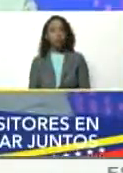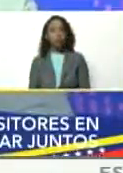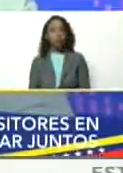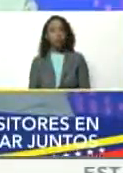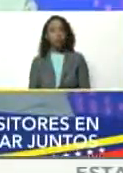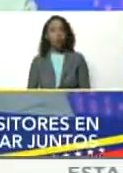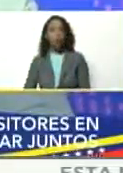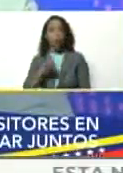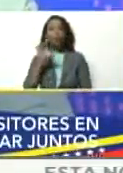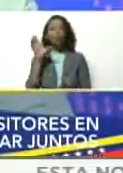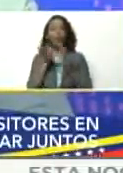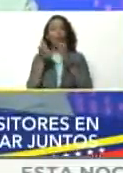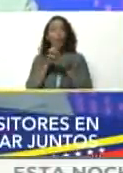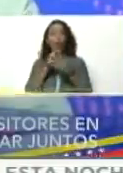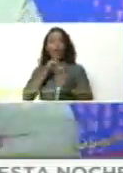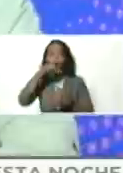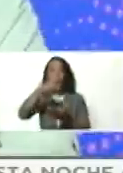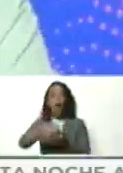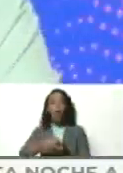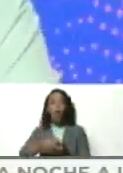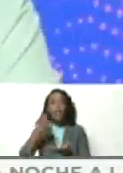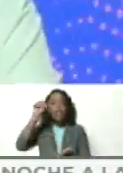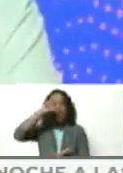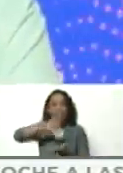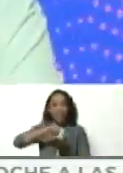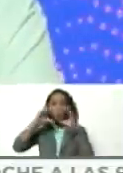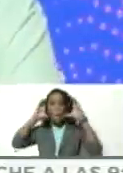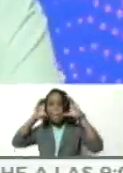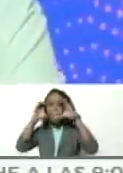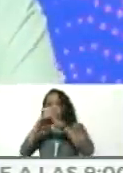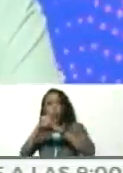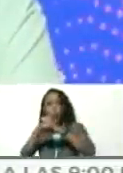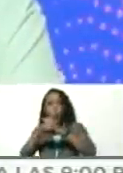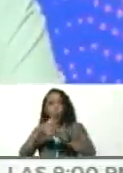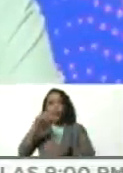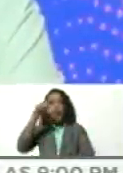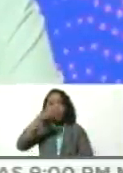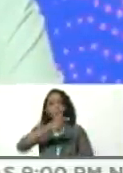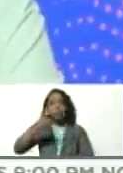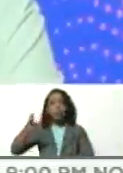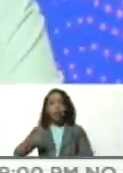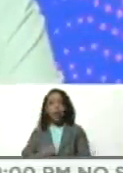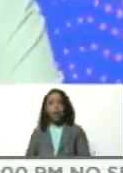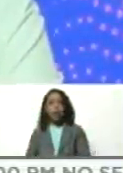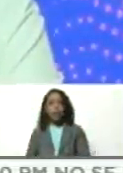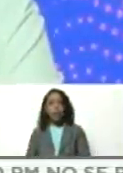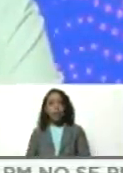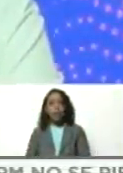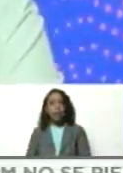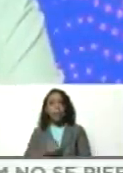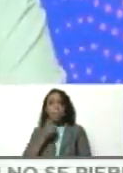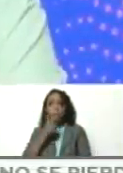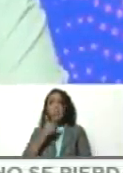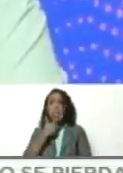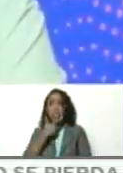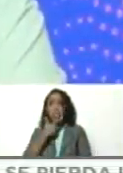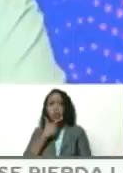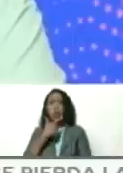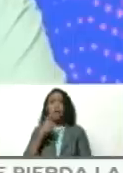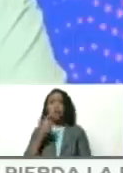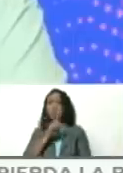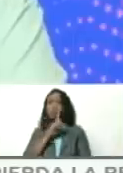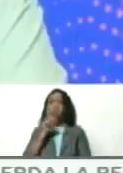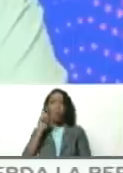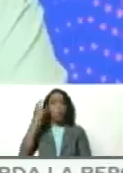un partido llamado Centrados en la Gente, Cilia, Centrados en la Gente. Bonito el nombre, chicos, no sabía que